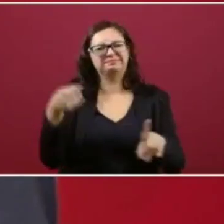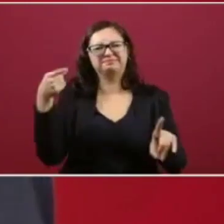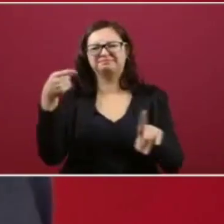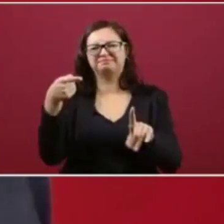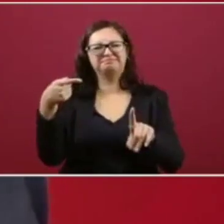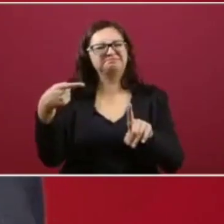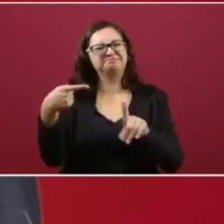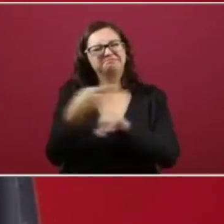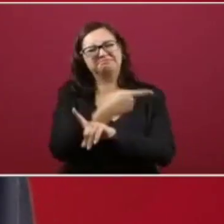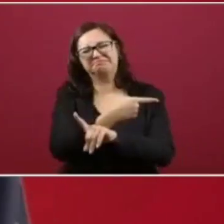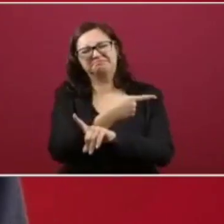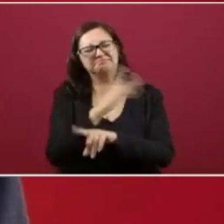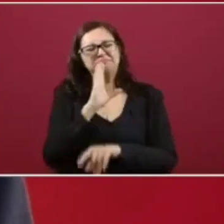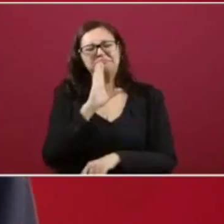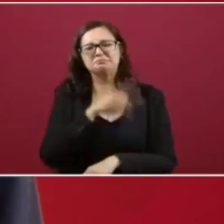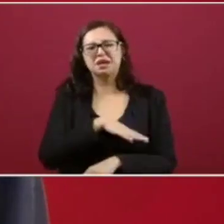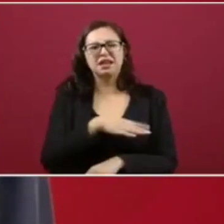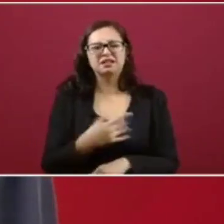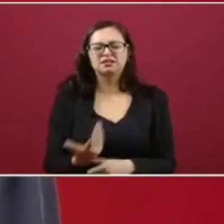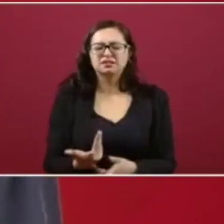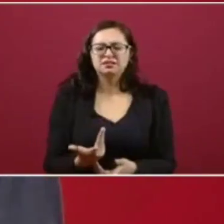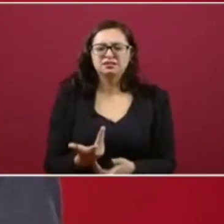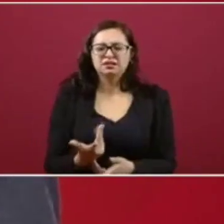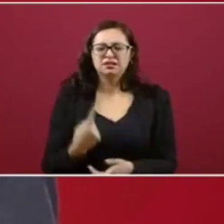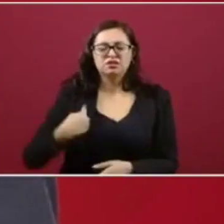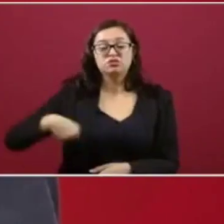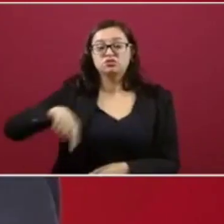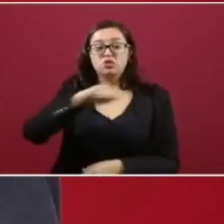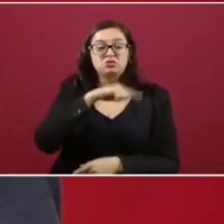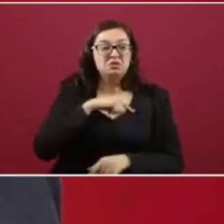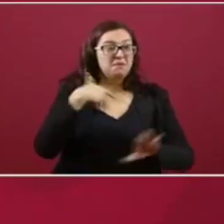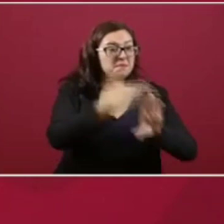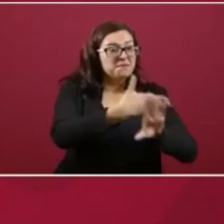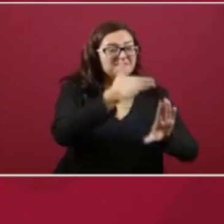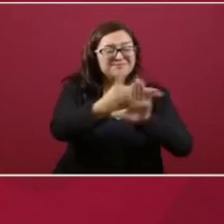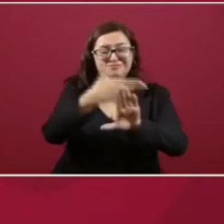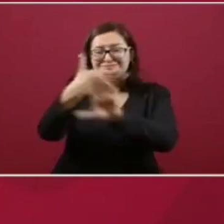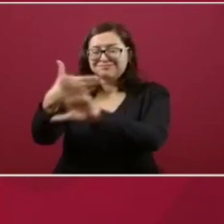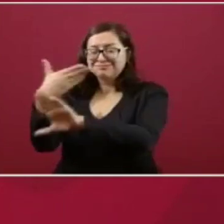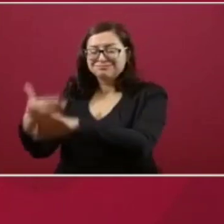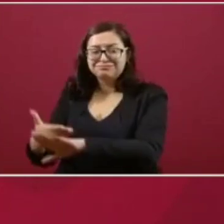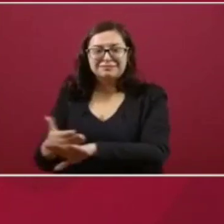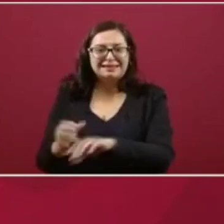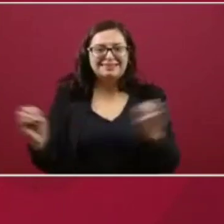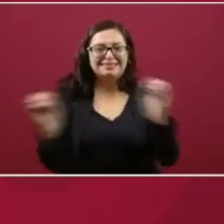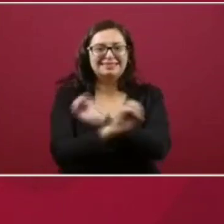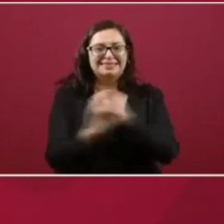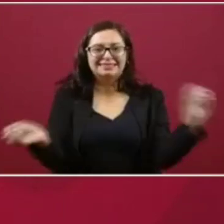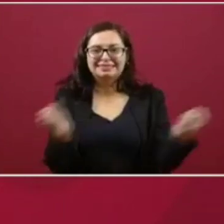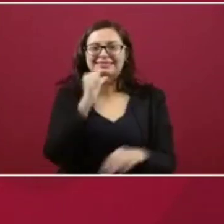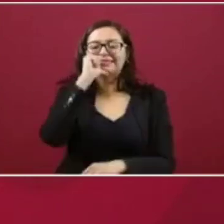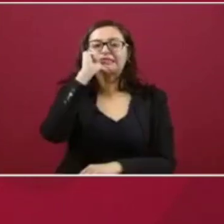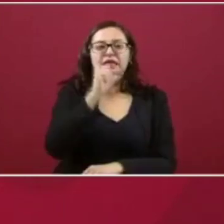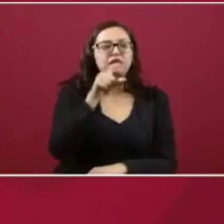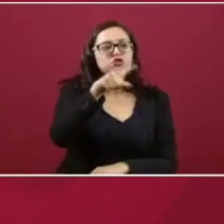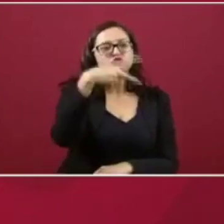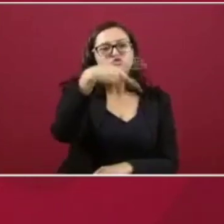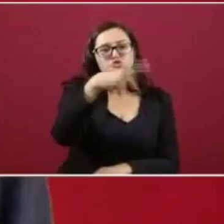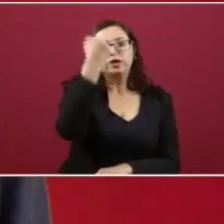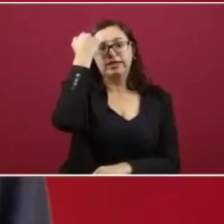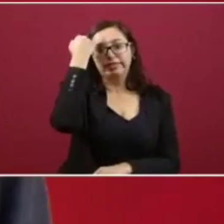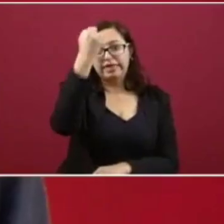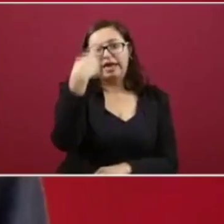Nosotros no vamos a perseguir a nadie por sus ideas, por su manera de